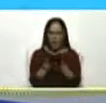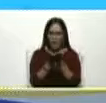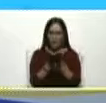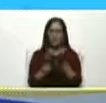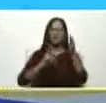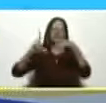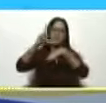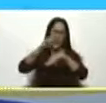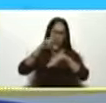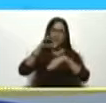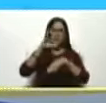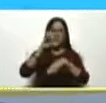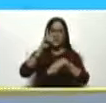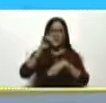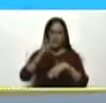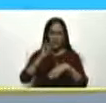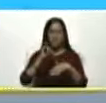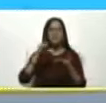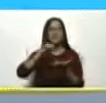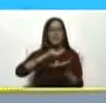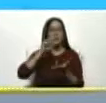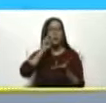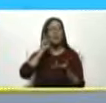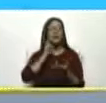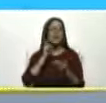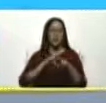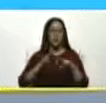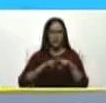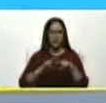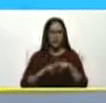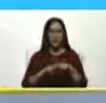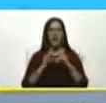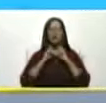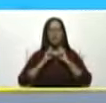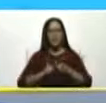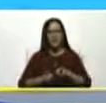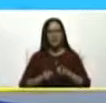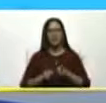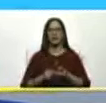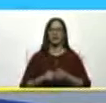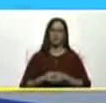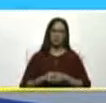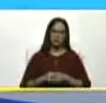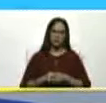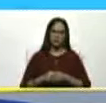liceo, CDI, centro materno infantil, autopista, carretera,